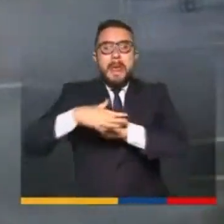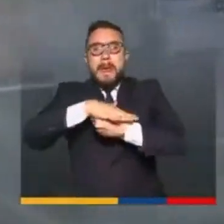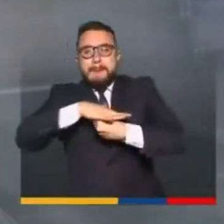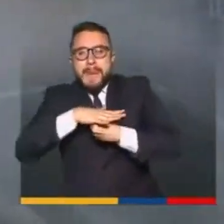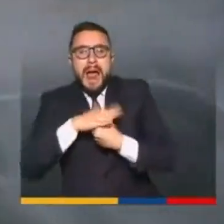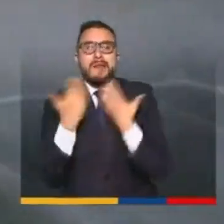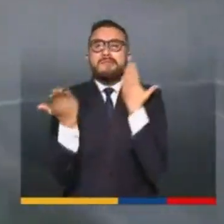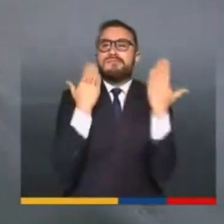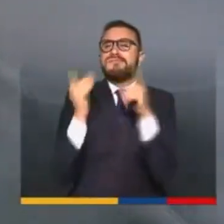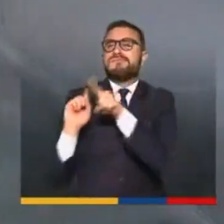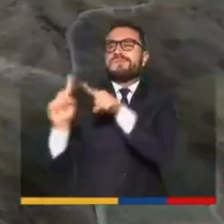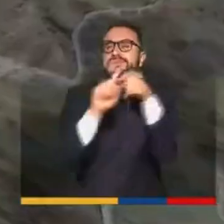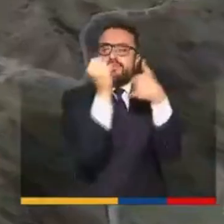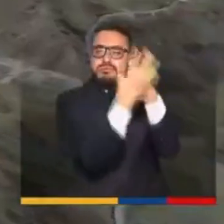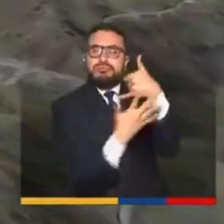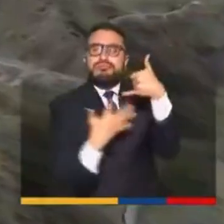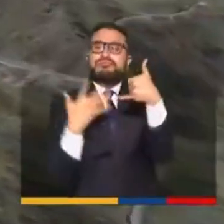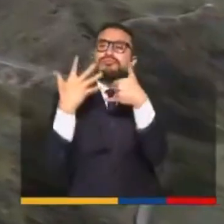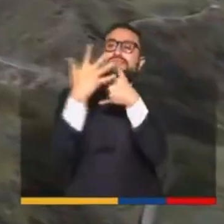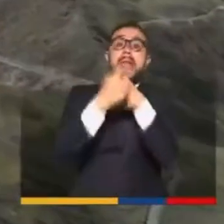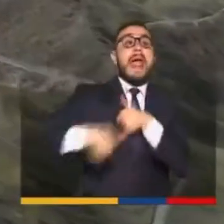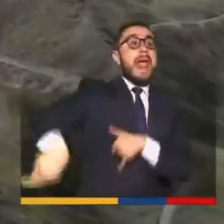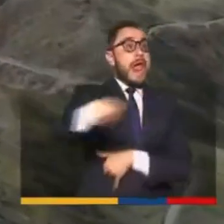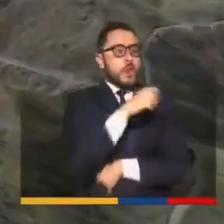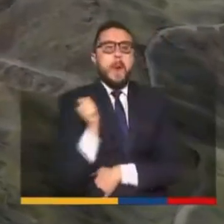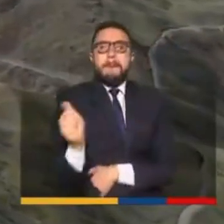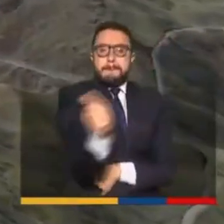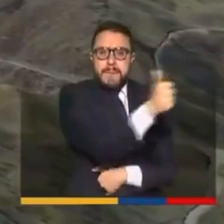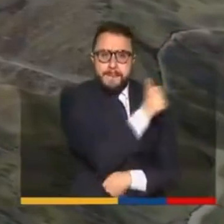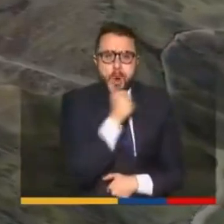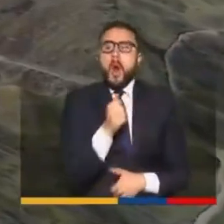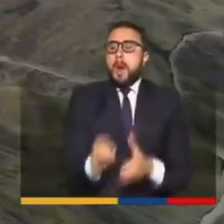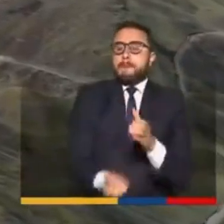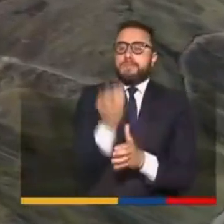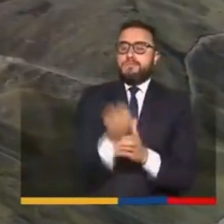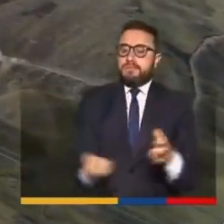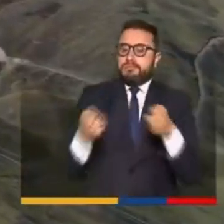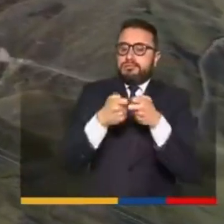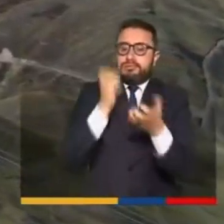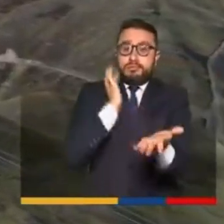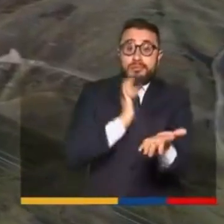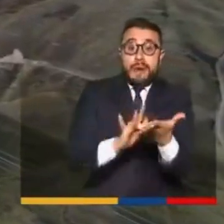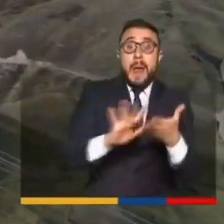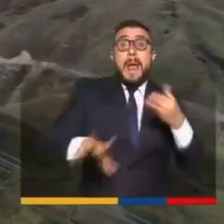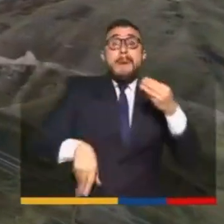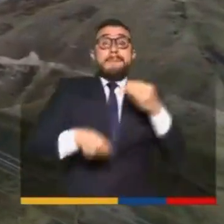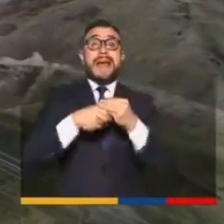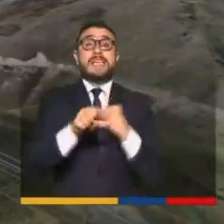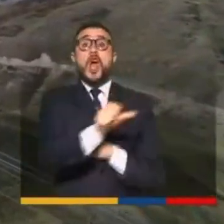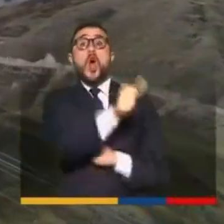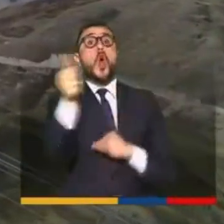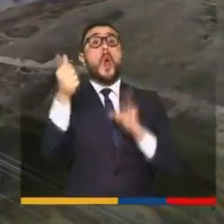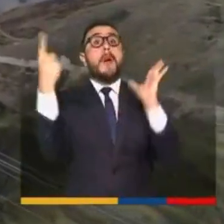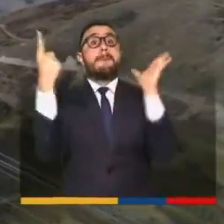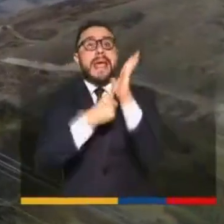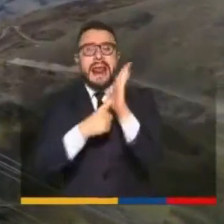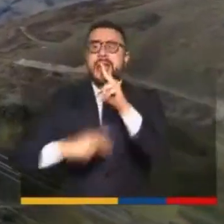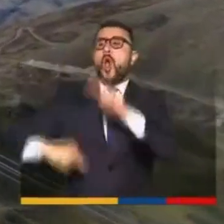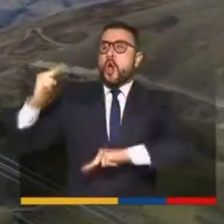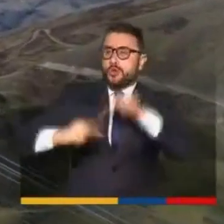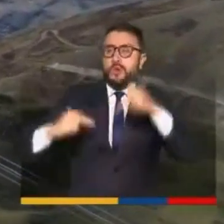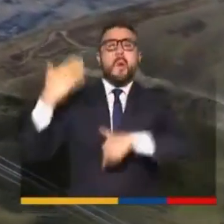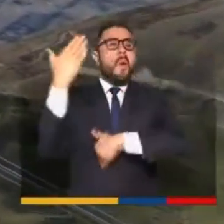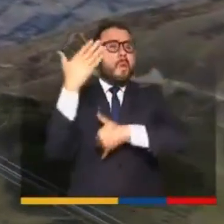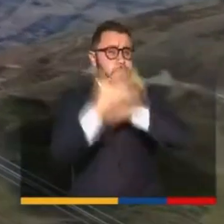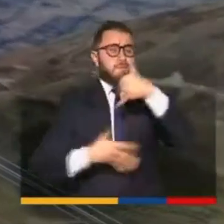mismas su energía eléctrica limpia, y hay 1000 en construcción en todo el país. Este es el camino de Colombia, el